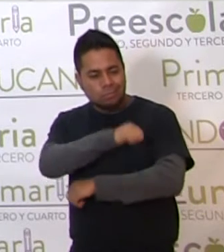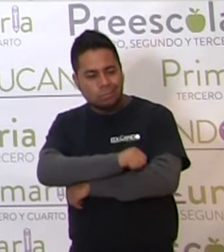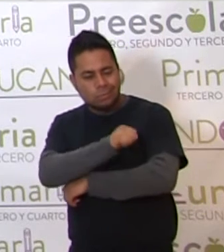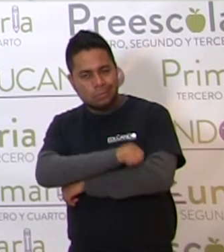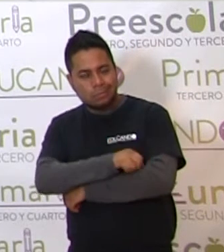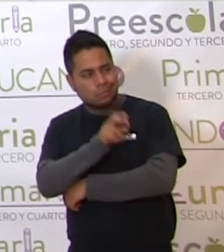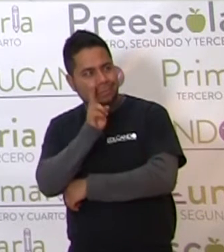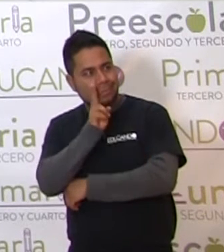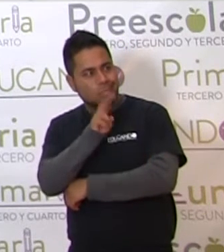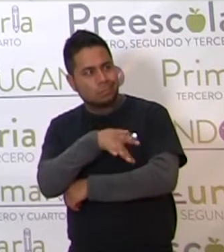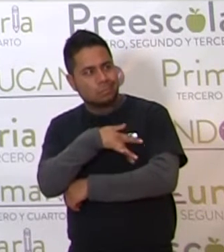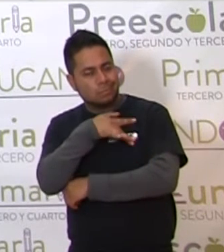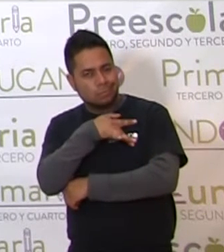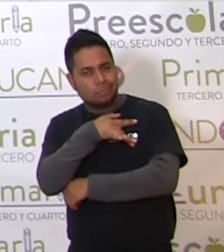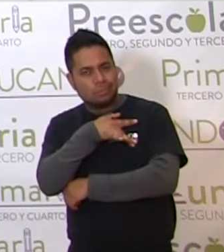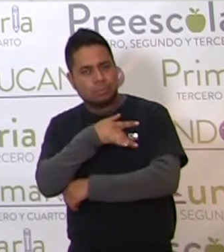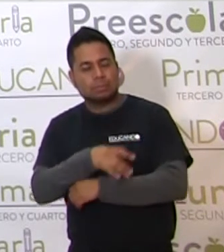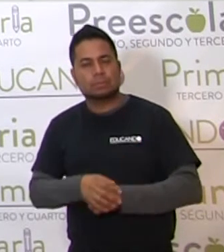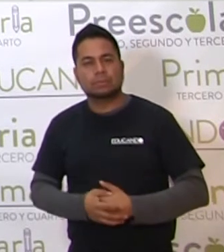ventana